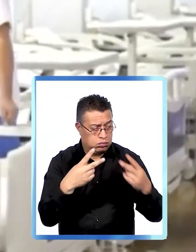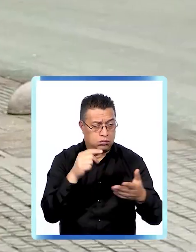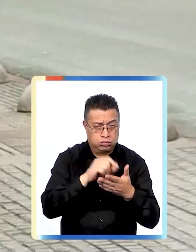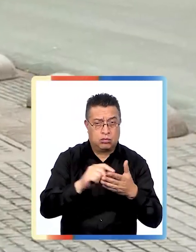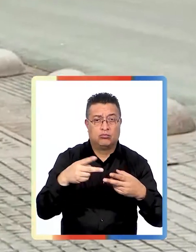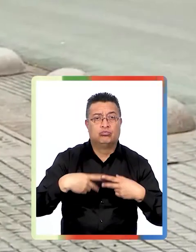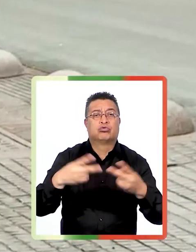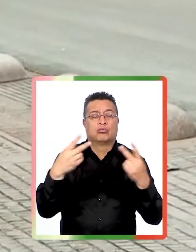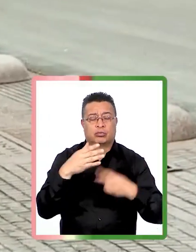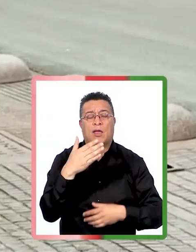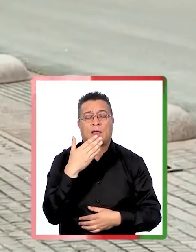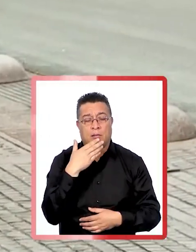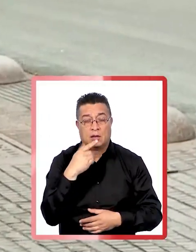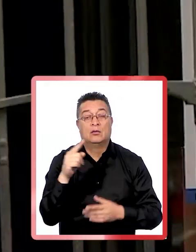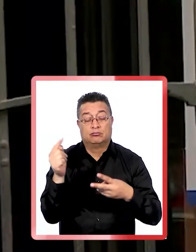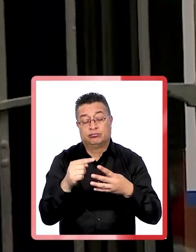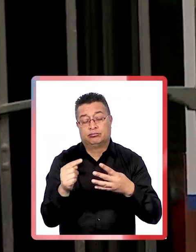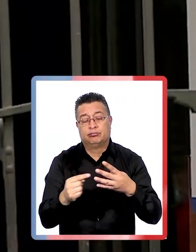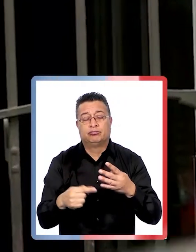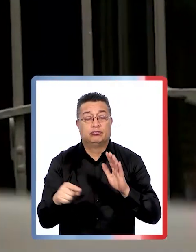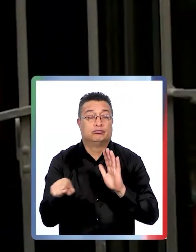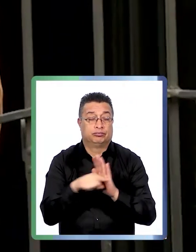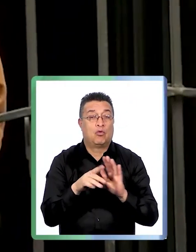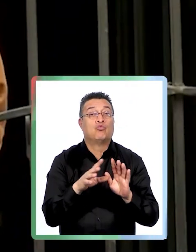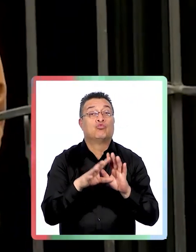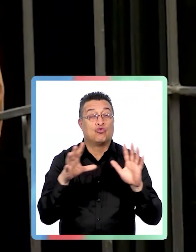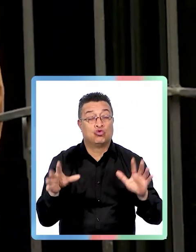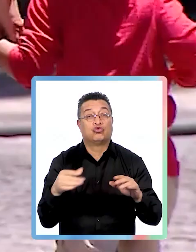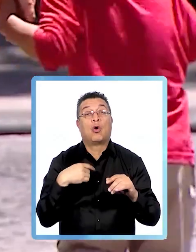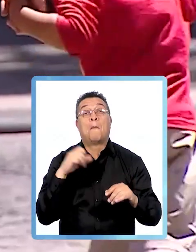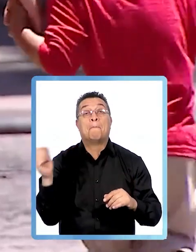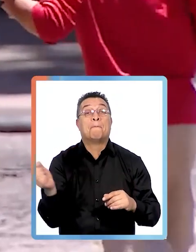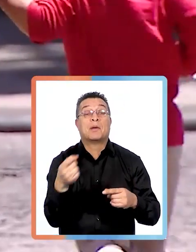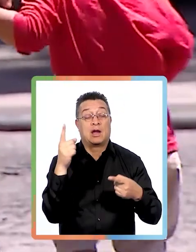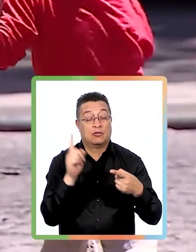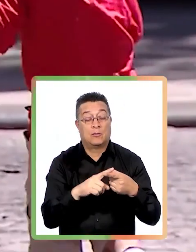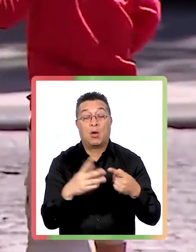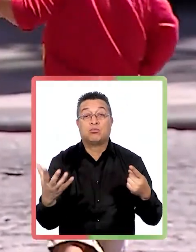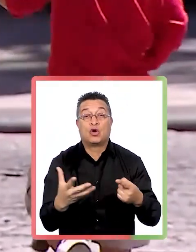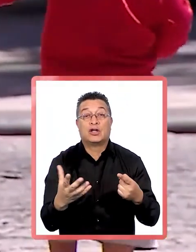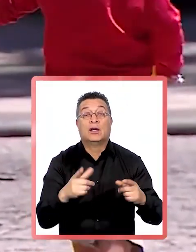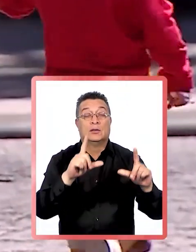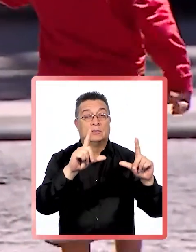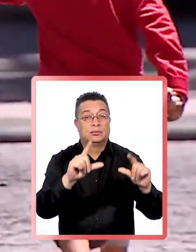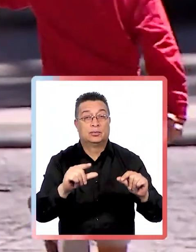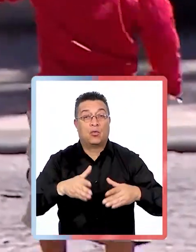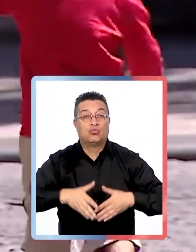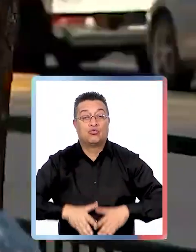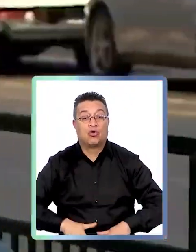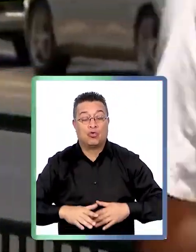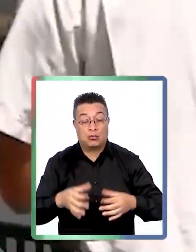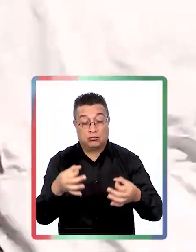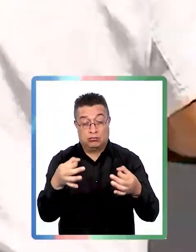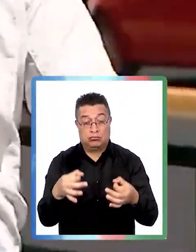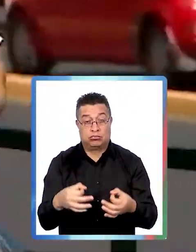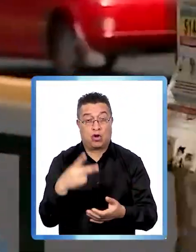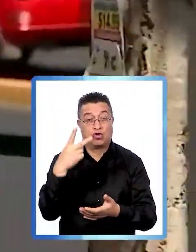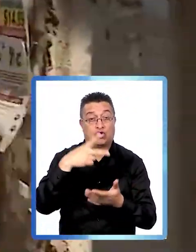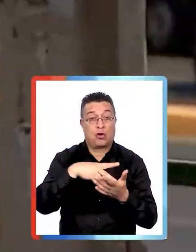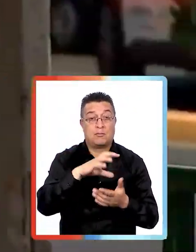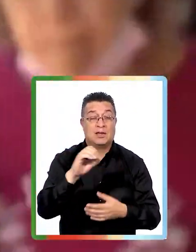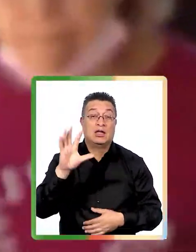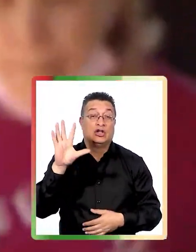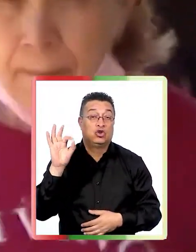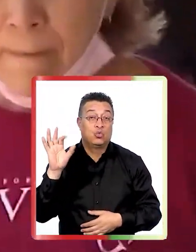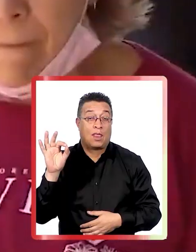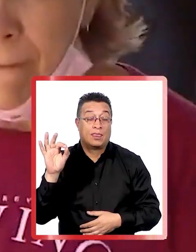de esto. Las consecuencias son variadas. En primer lugar, porque al disminuir, piensa tú que está calculado que para el